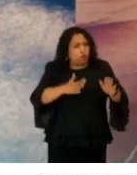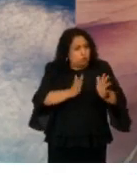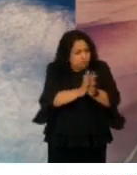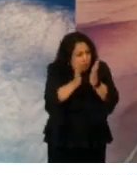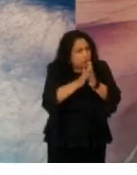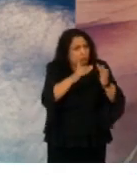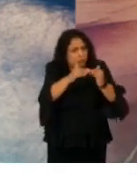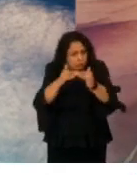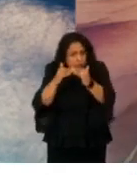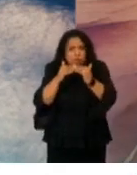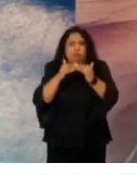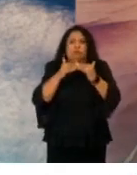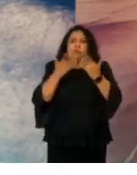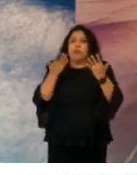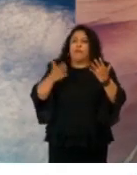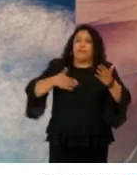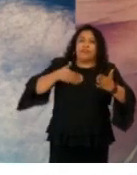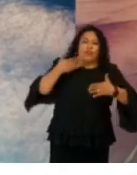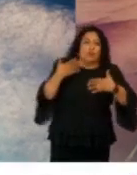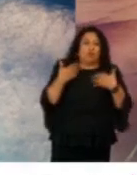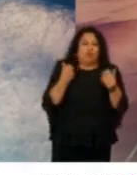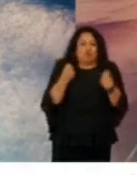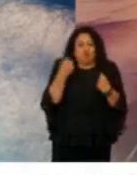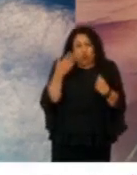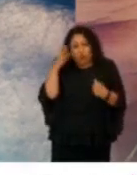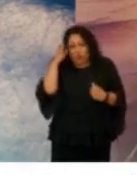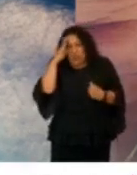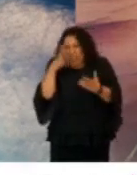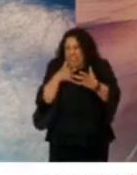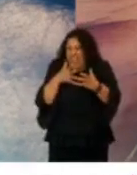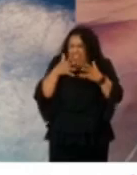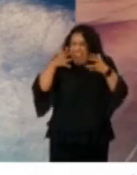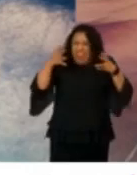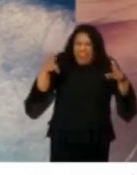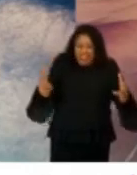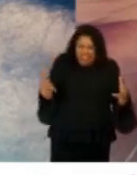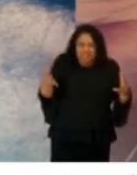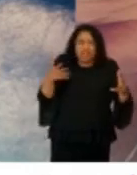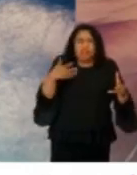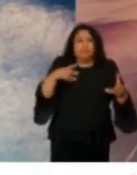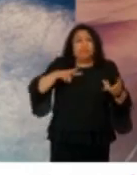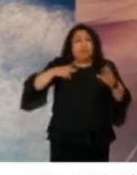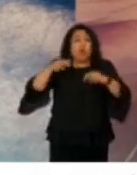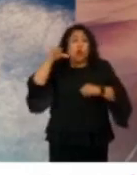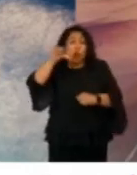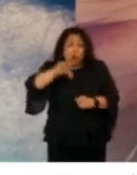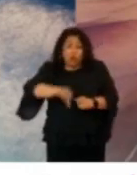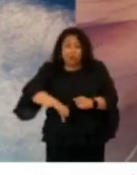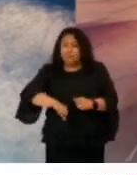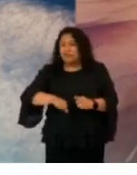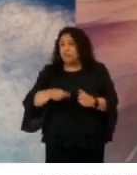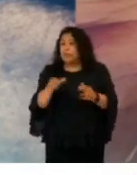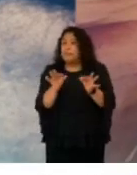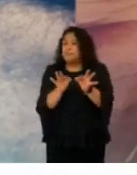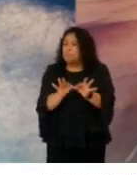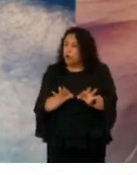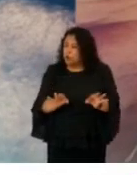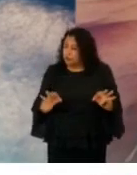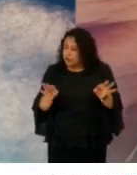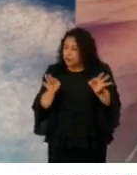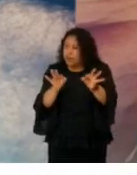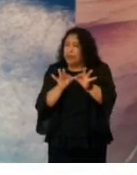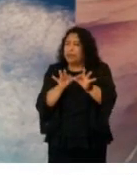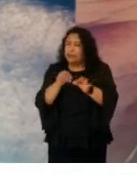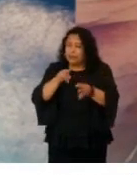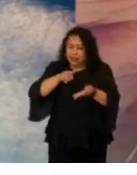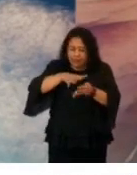grandes aventuras monumentales macro, hoy el cambio más relevante de ese